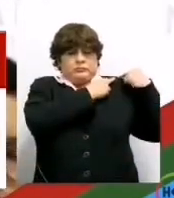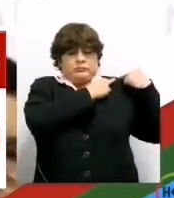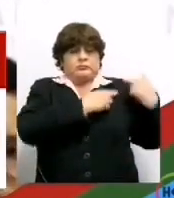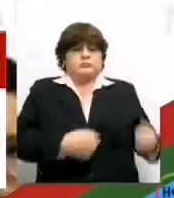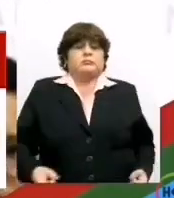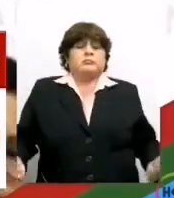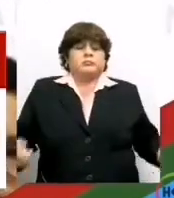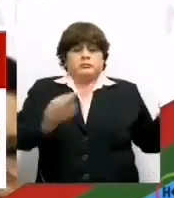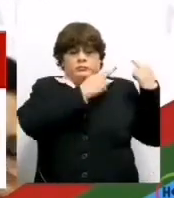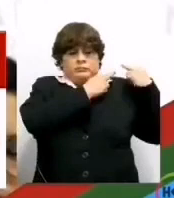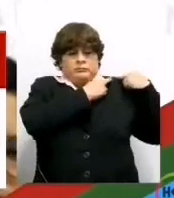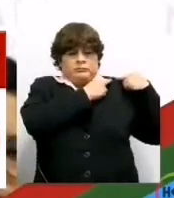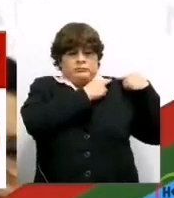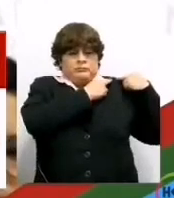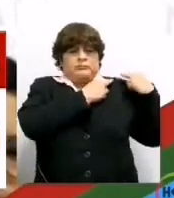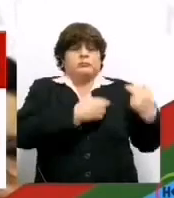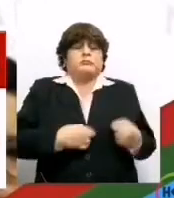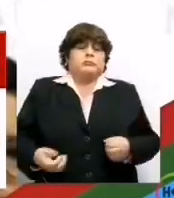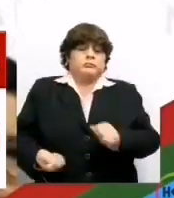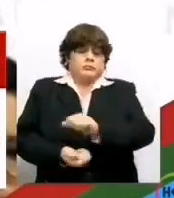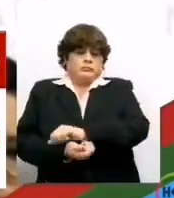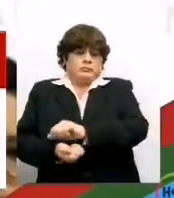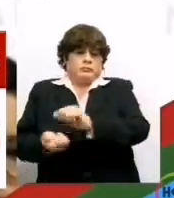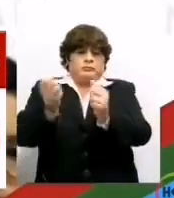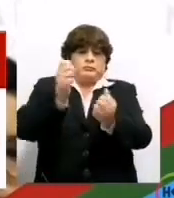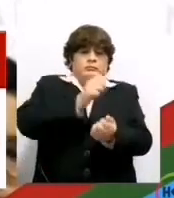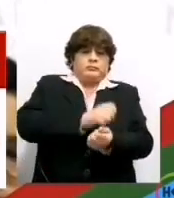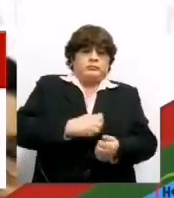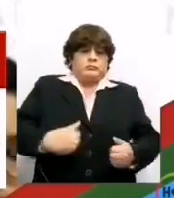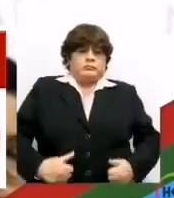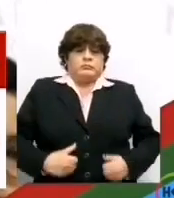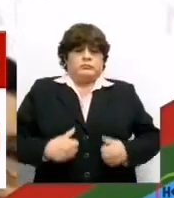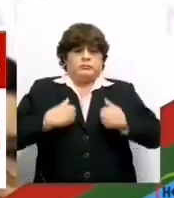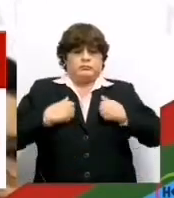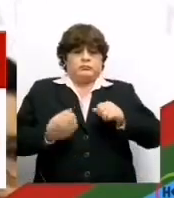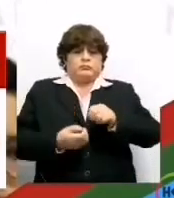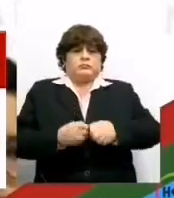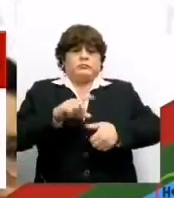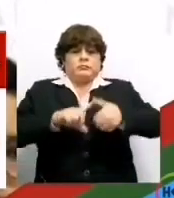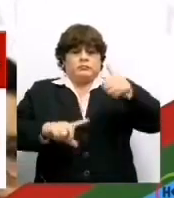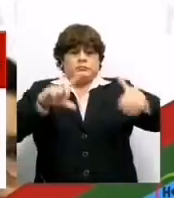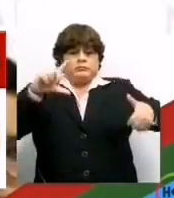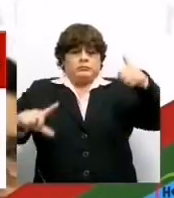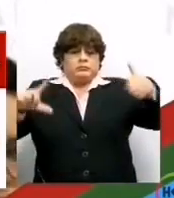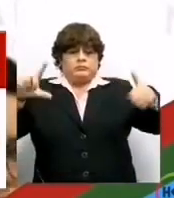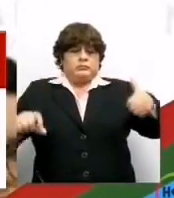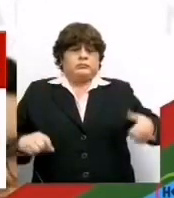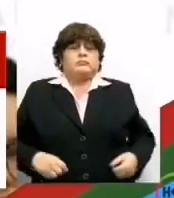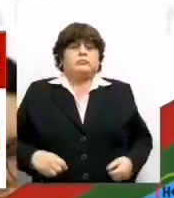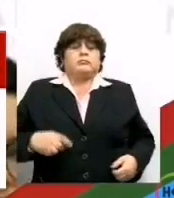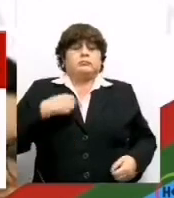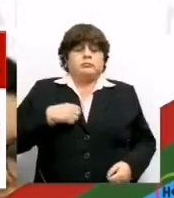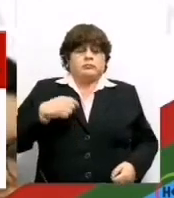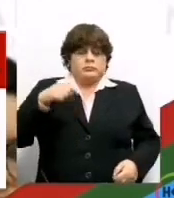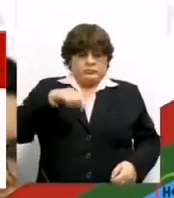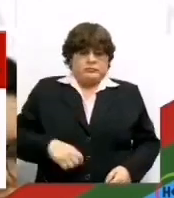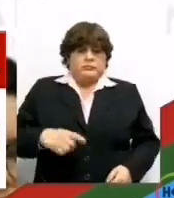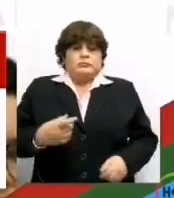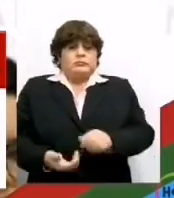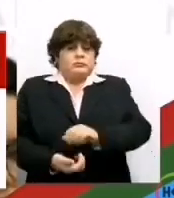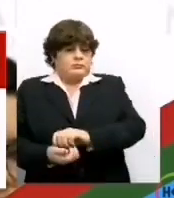la responsabilidad de cambiar la vida de los liberteños la libertad la libertad de